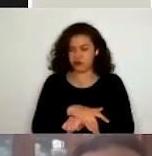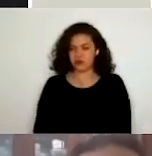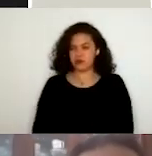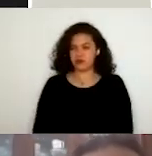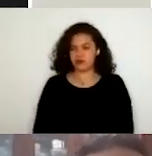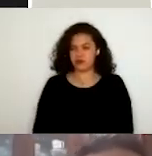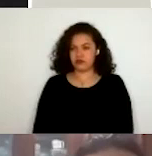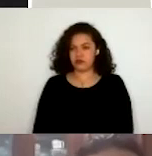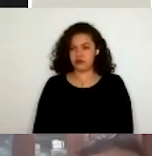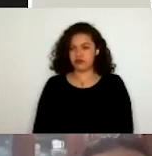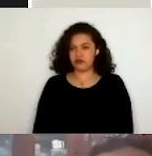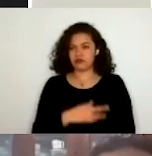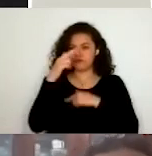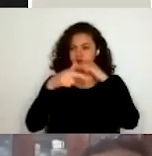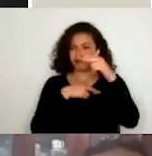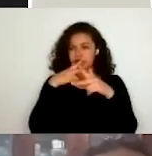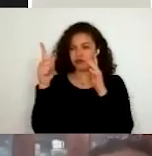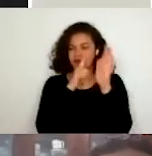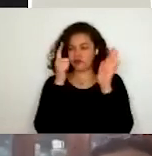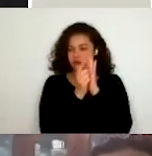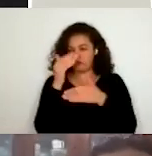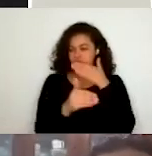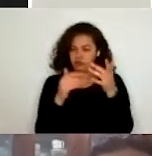de Procedimiento Administrativo de la Ciudad de México.